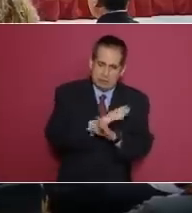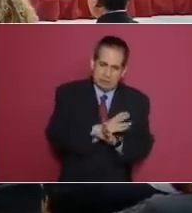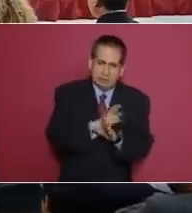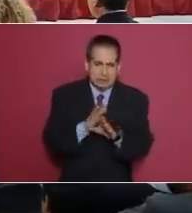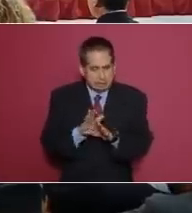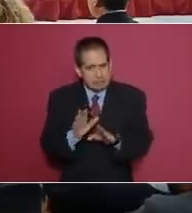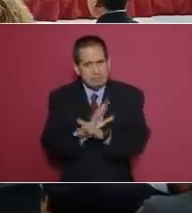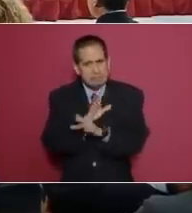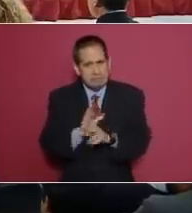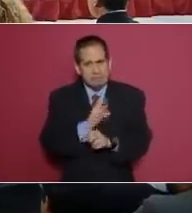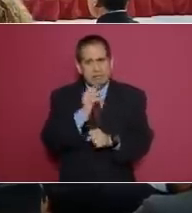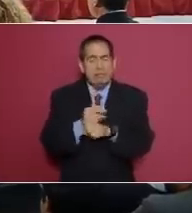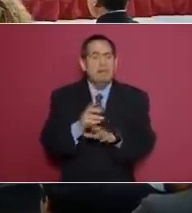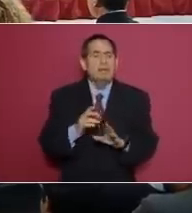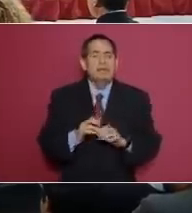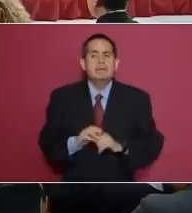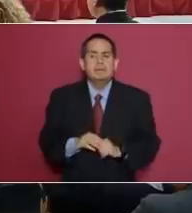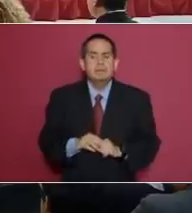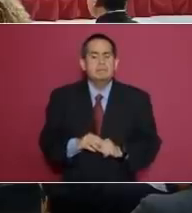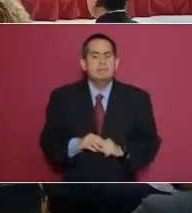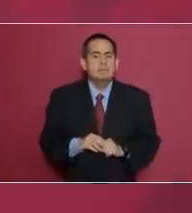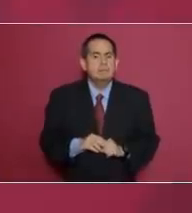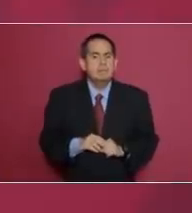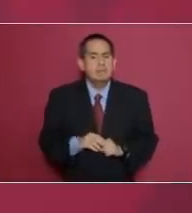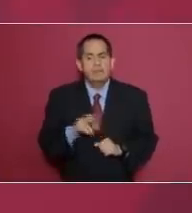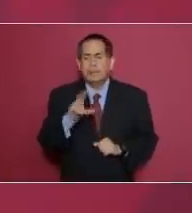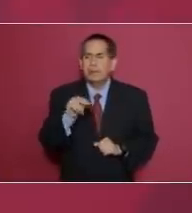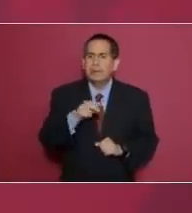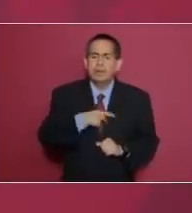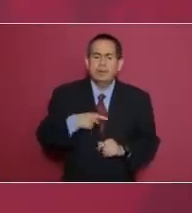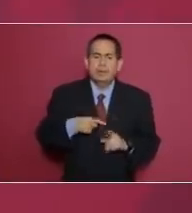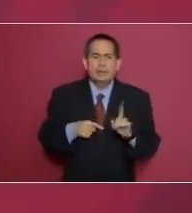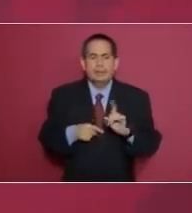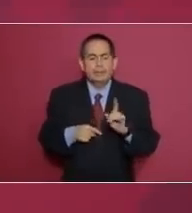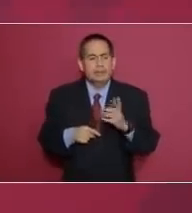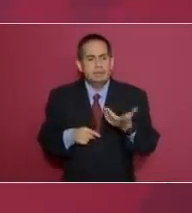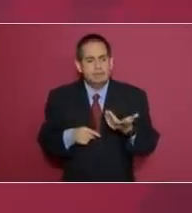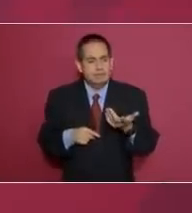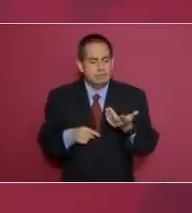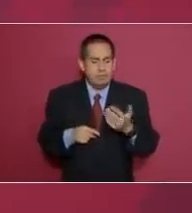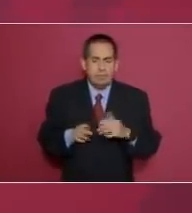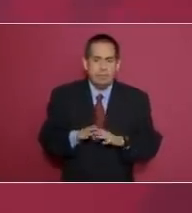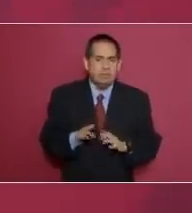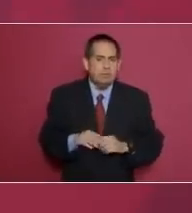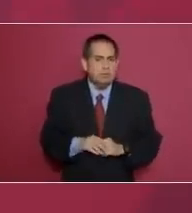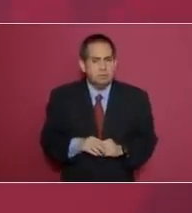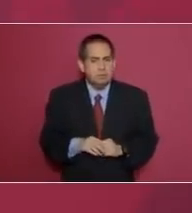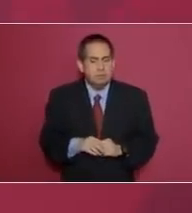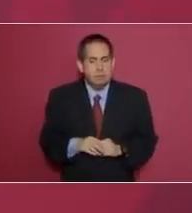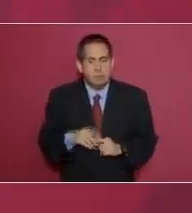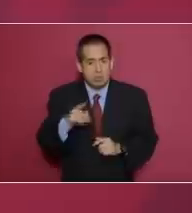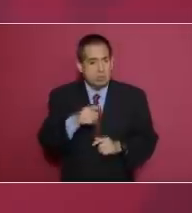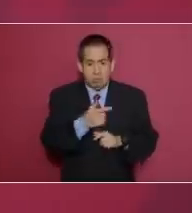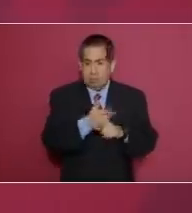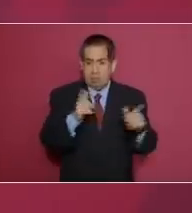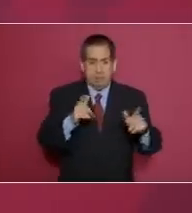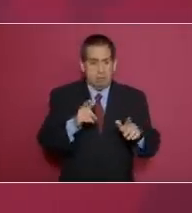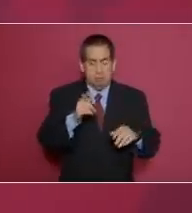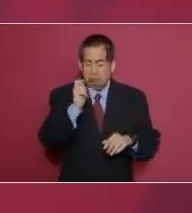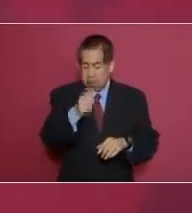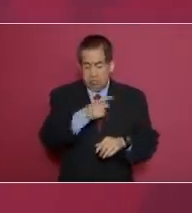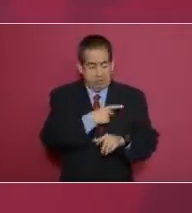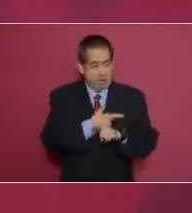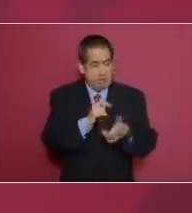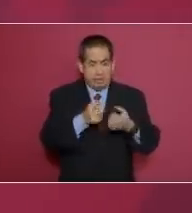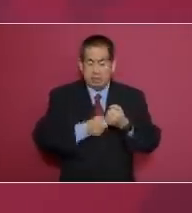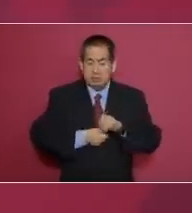rectificarse, no debe de impedirse el ejercicio de